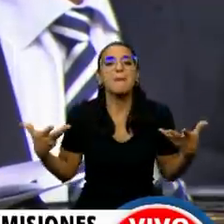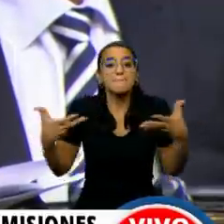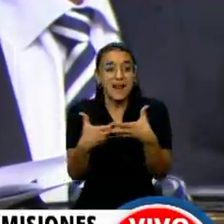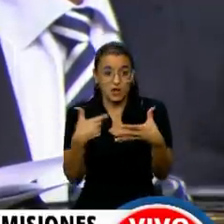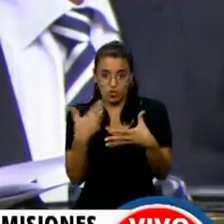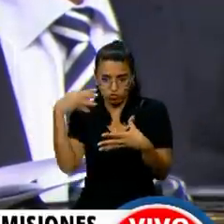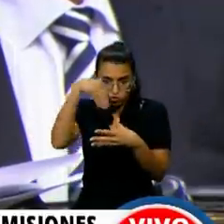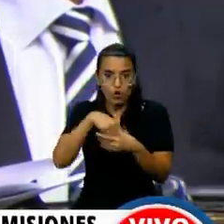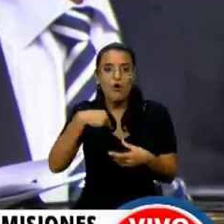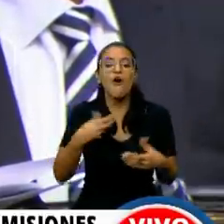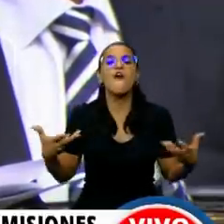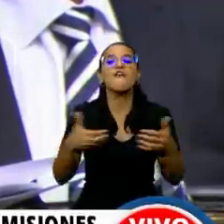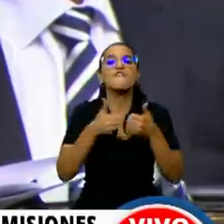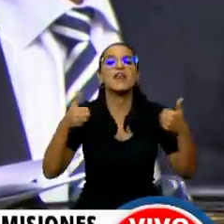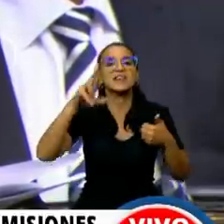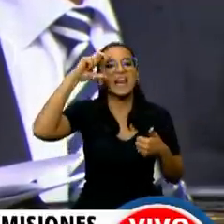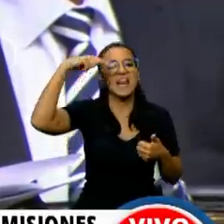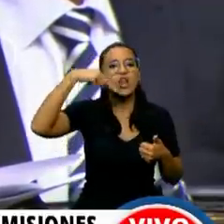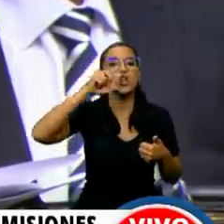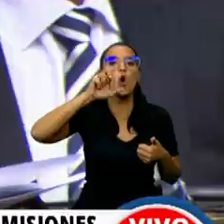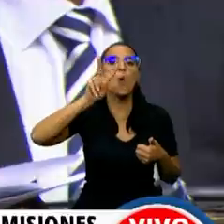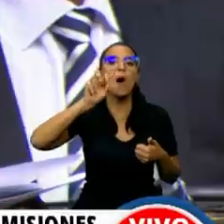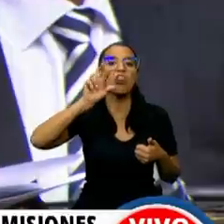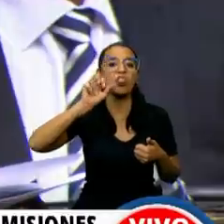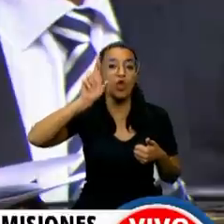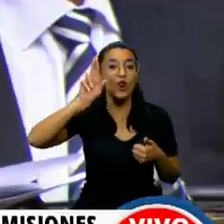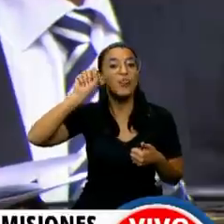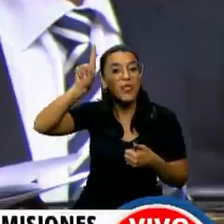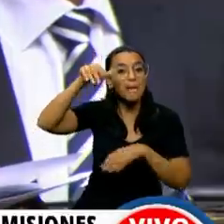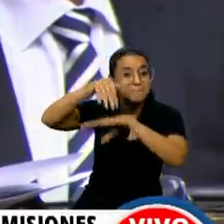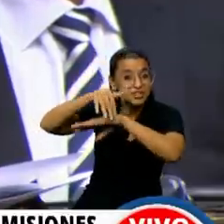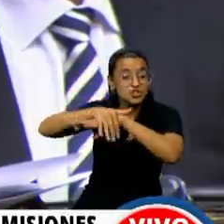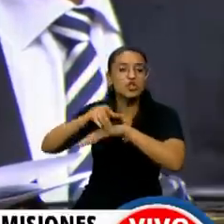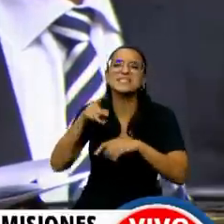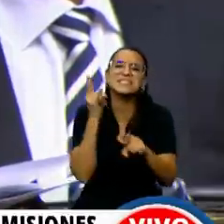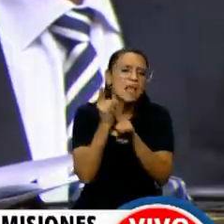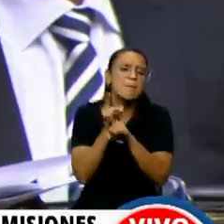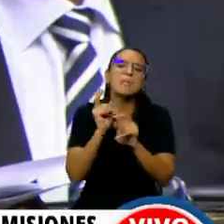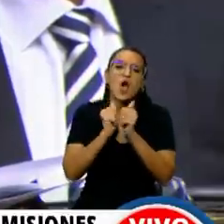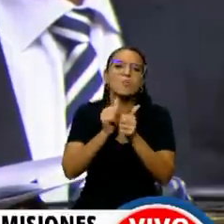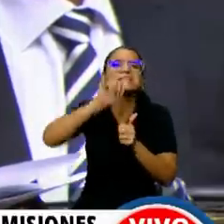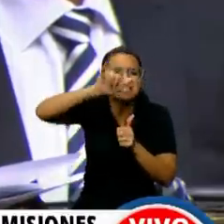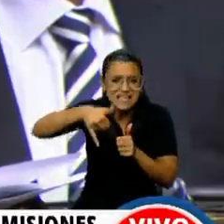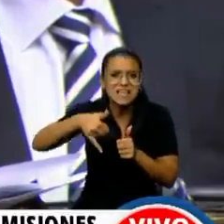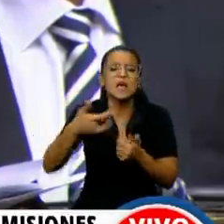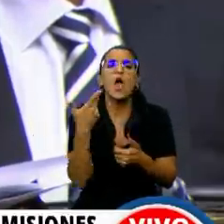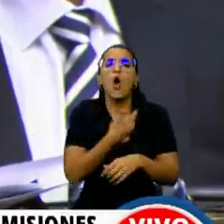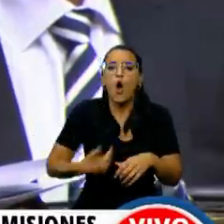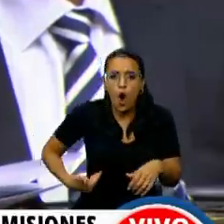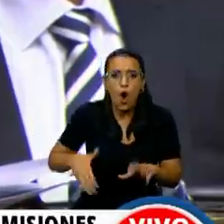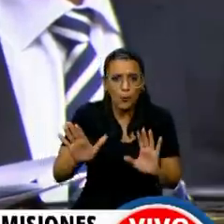pertenezco el del frente renovador de la concordia misionero siempre ha acompañado al gobierno que está de turno